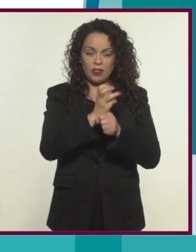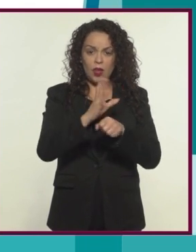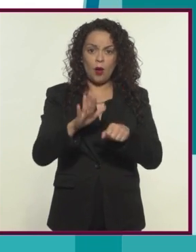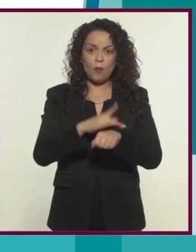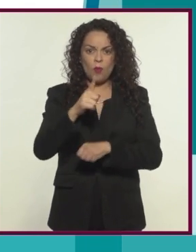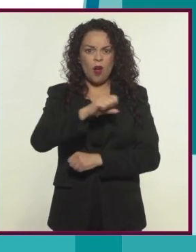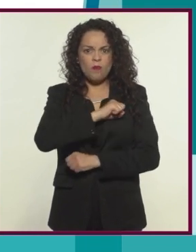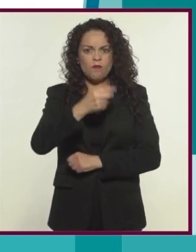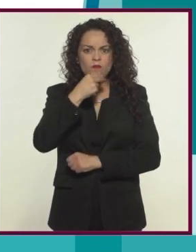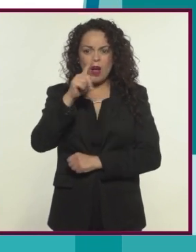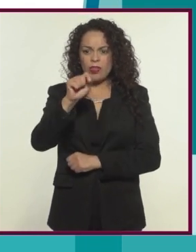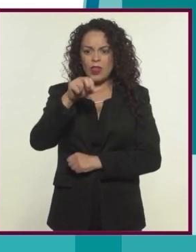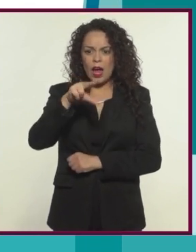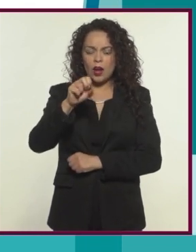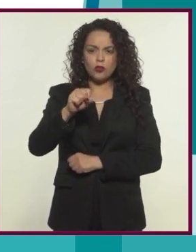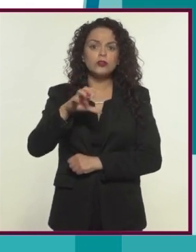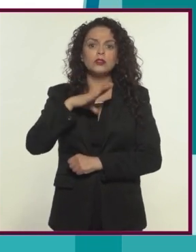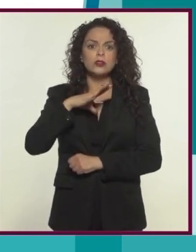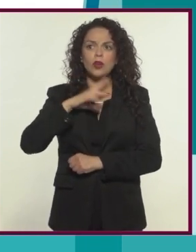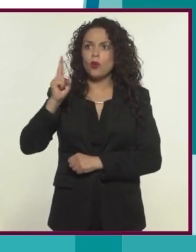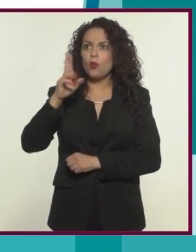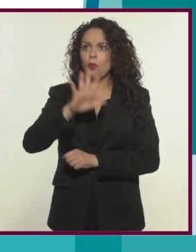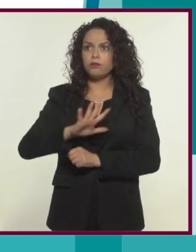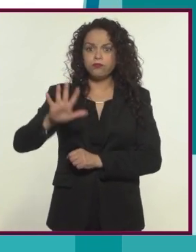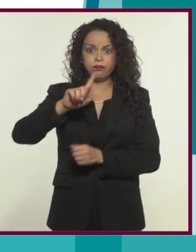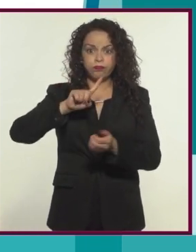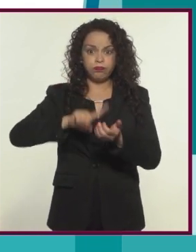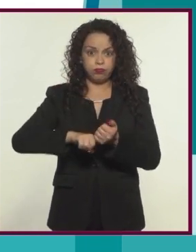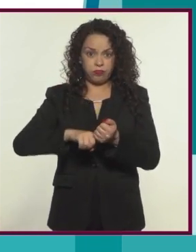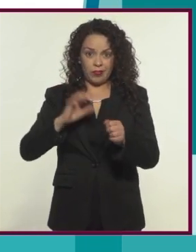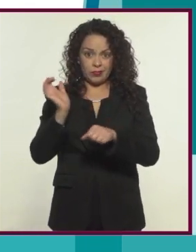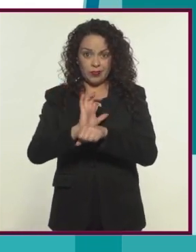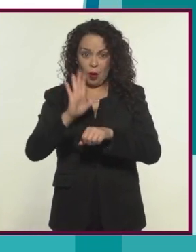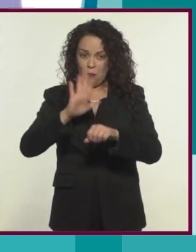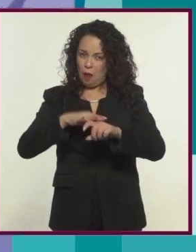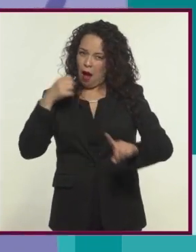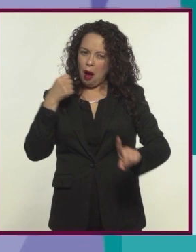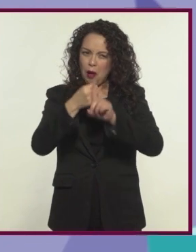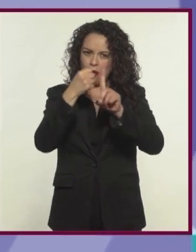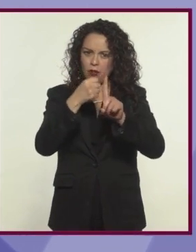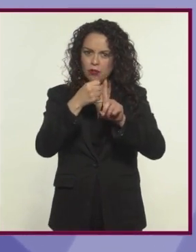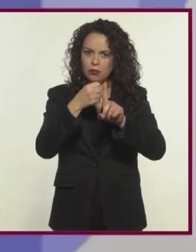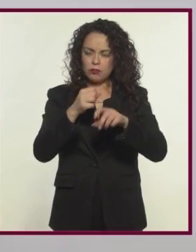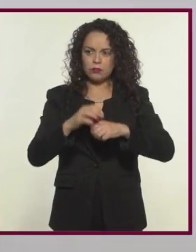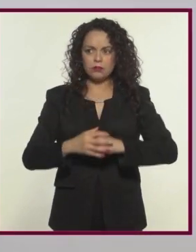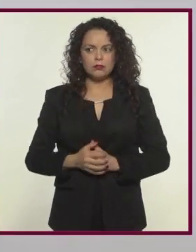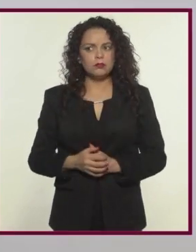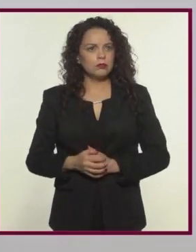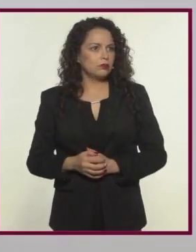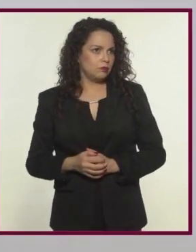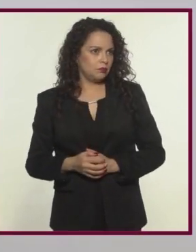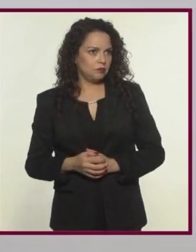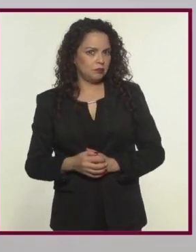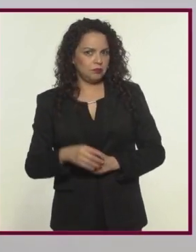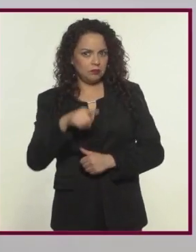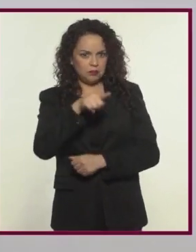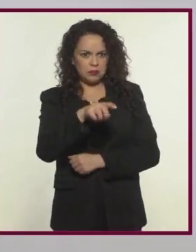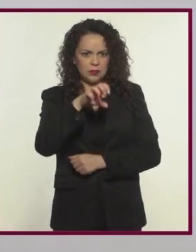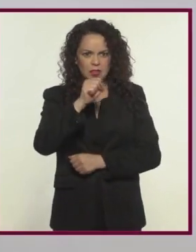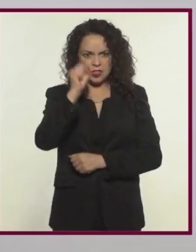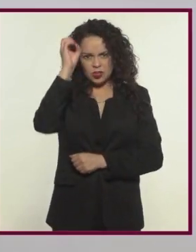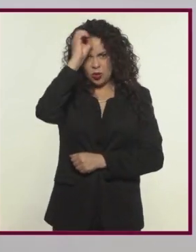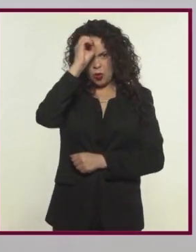villano Thanos es el que más impacto tiene dentro del universo cinematográfico. A ver, espera. ¿No te parece eso más